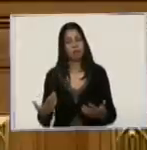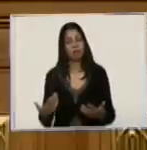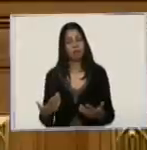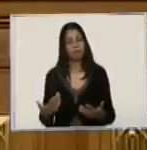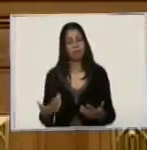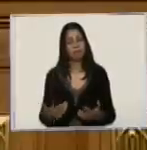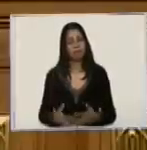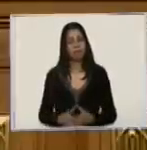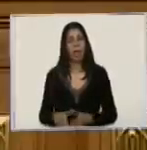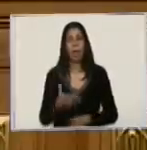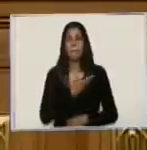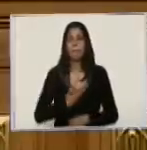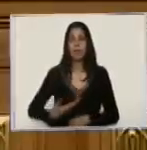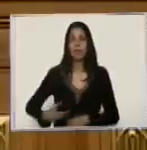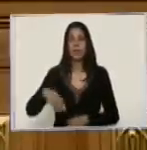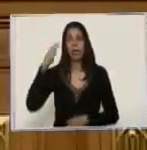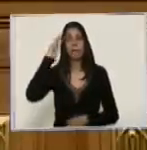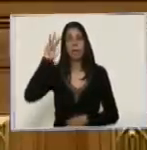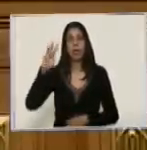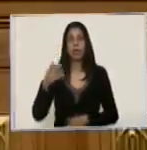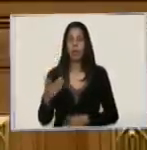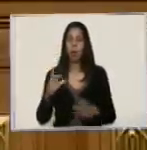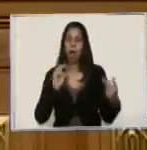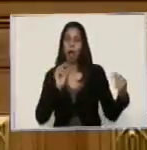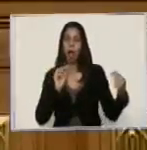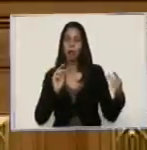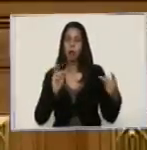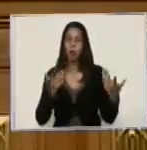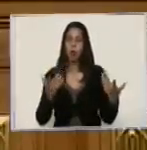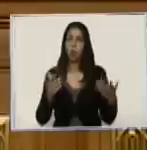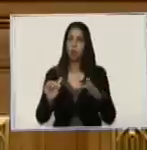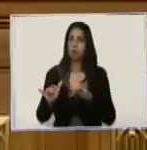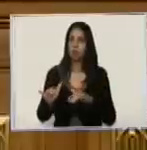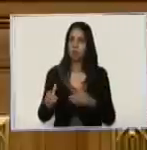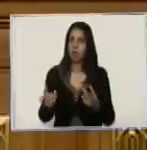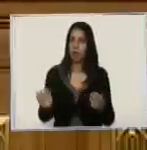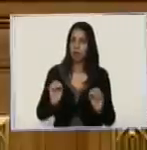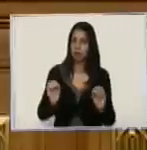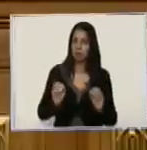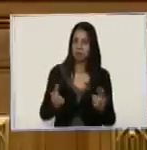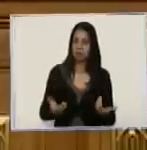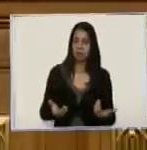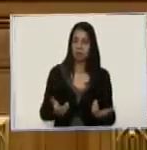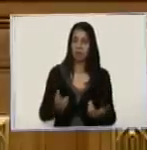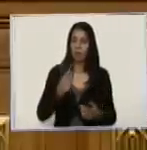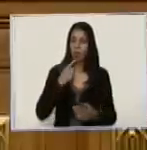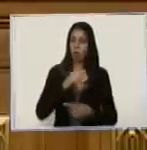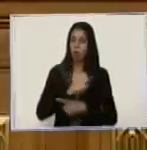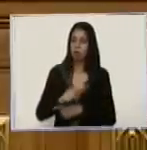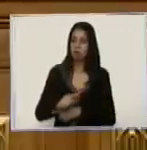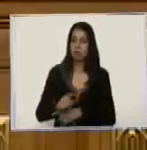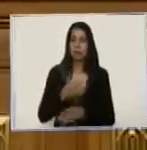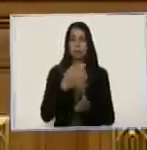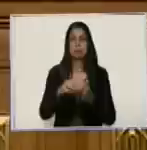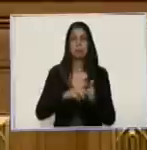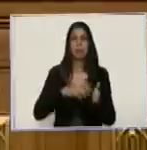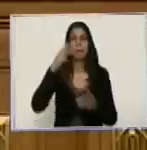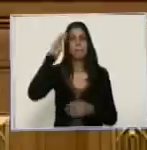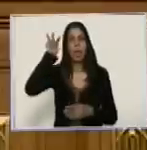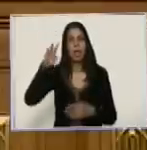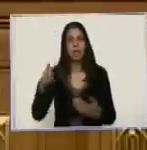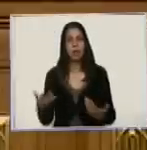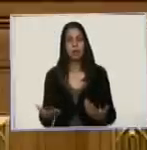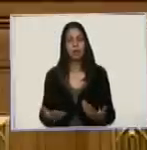al expresidente Peña Nieto? ¿Acaso le dio una sanción a México en contra de